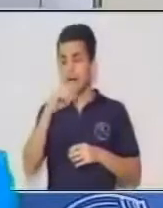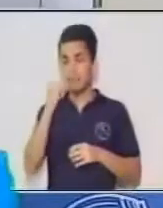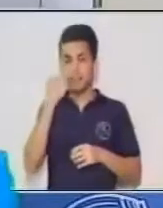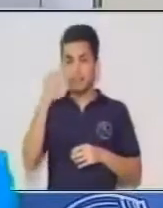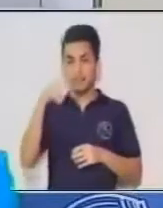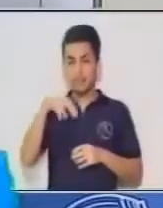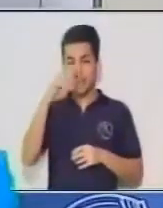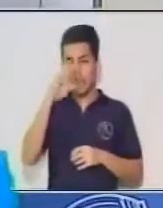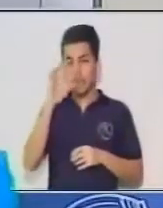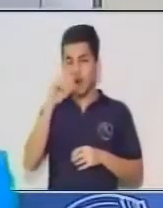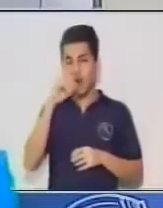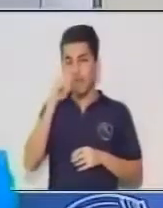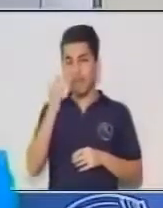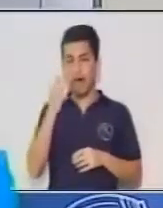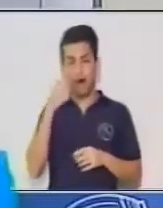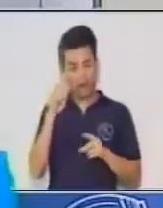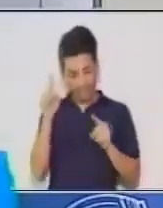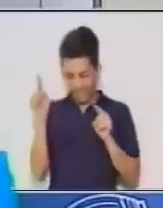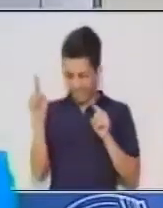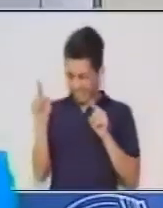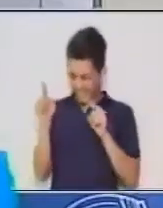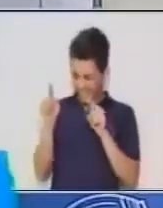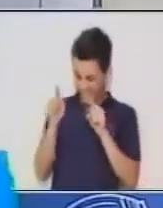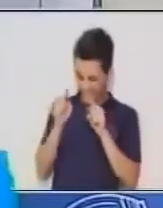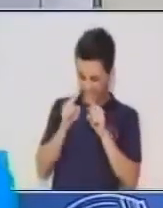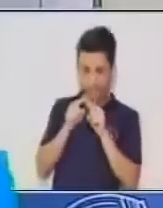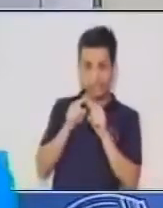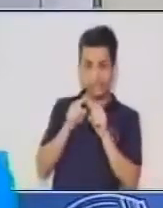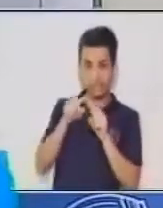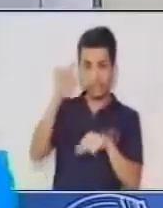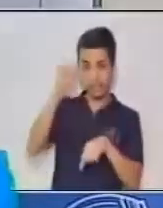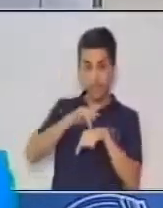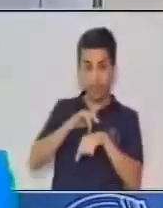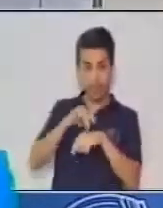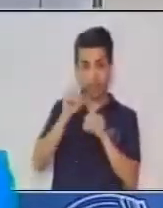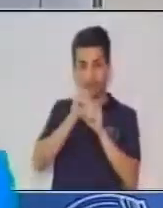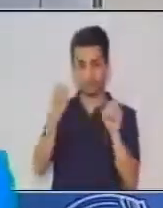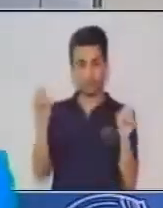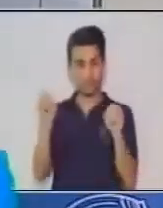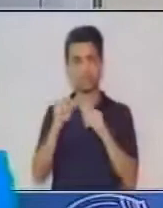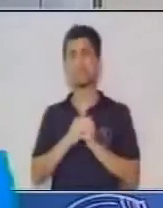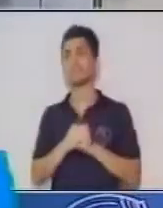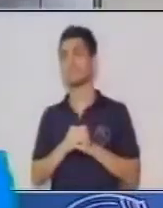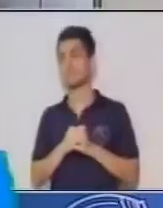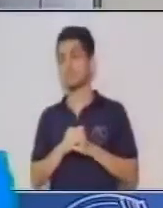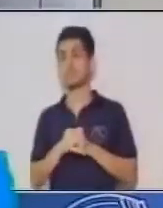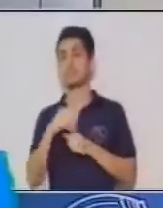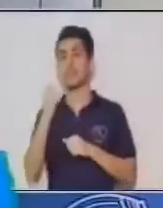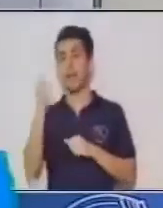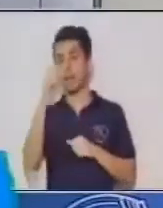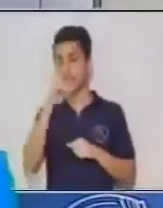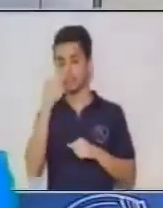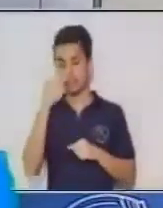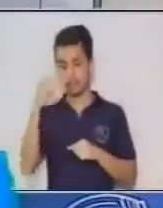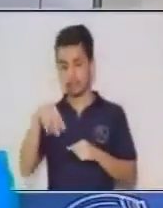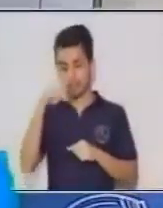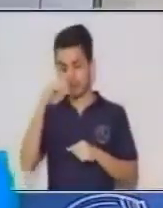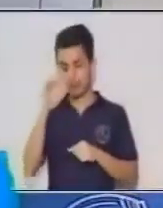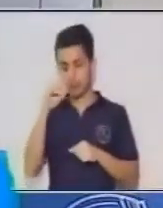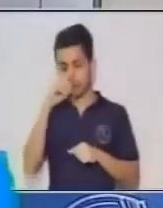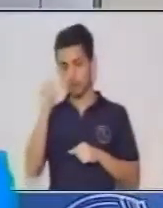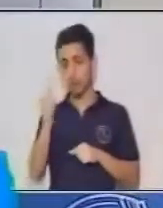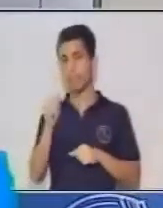sea que la gráfica se va a ir acercando al eje X, pero nunca lo va a tocar. ¿Y cuál es la asíntota vertical?